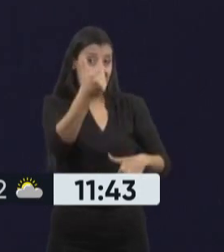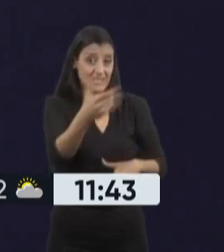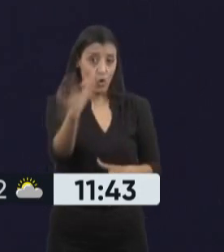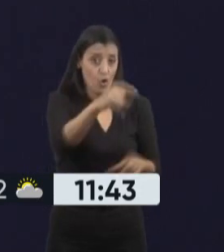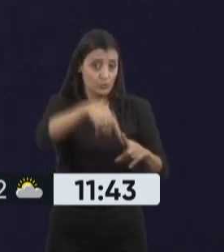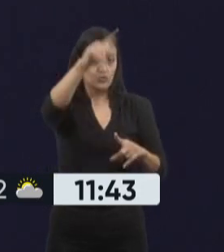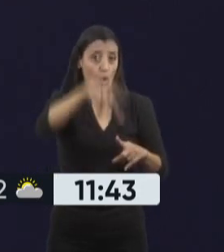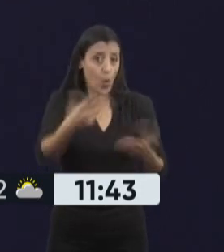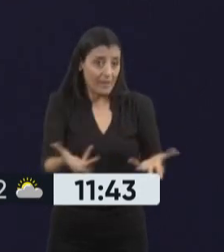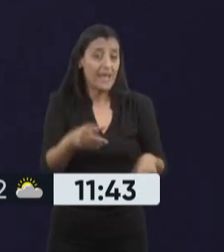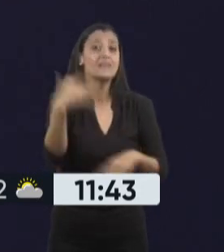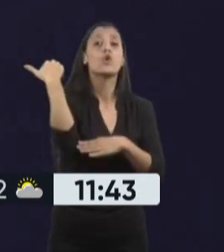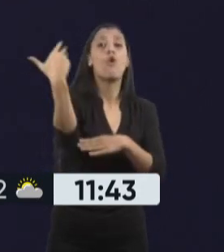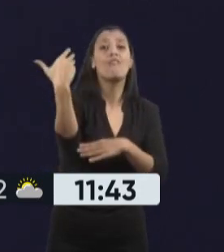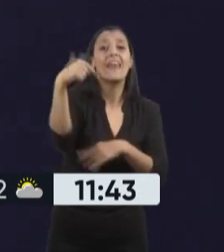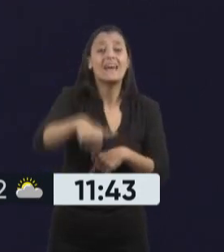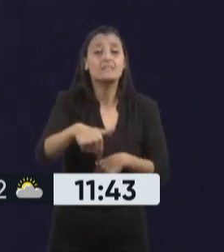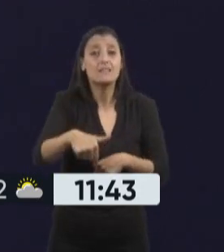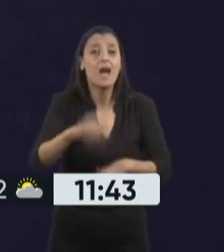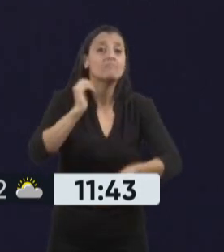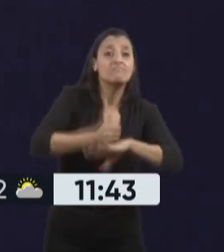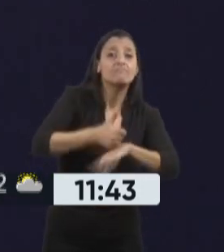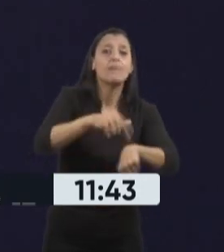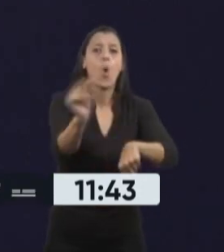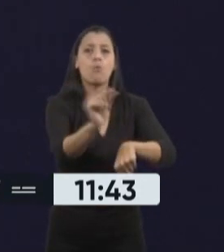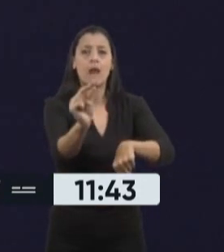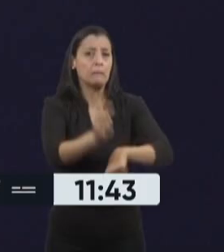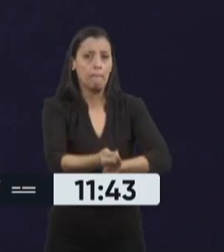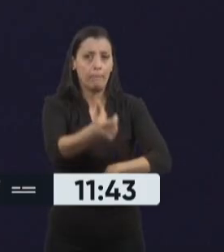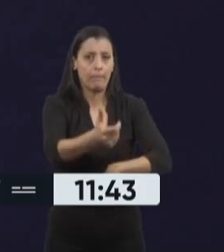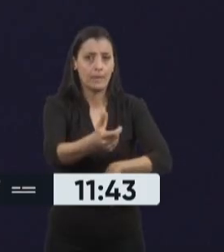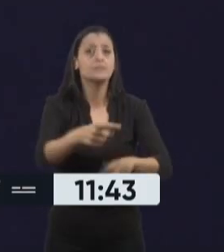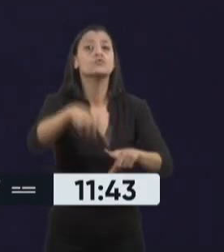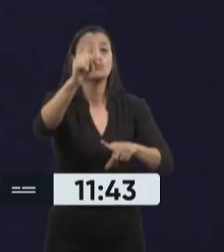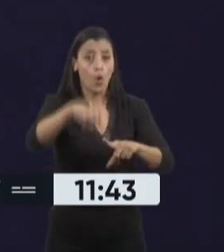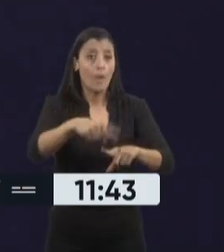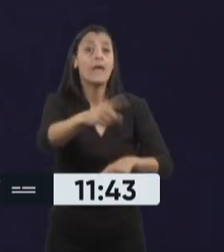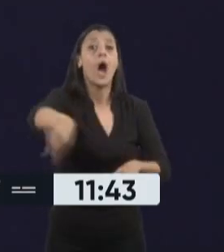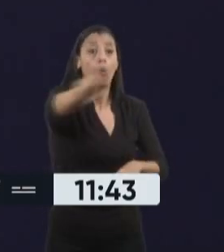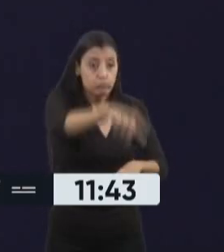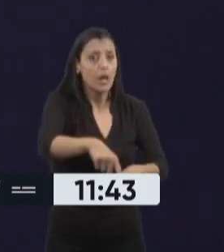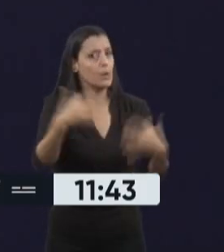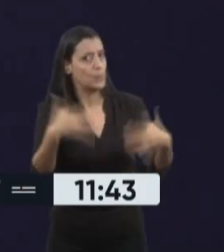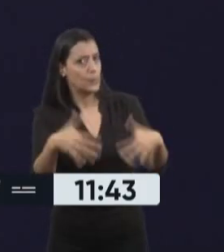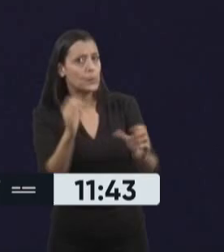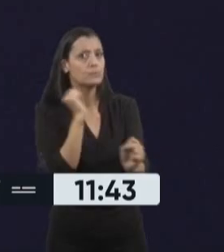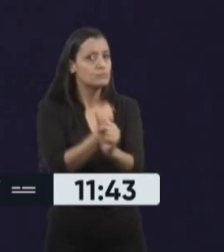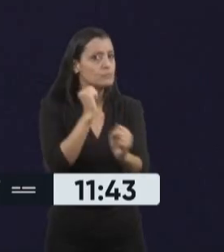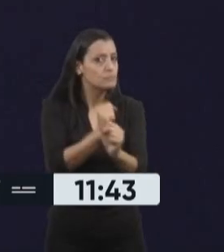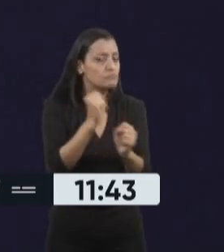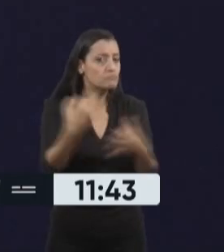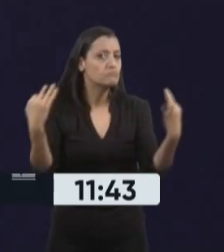es la conferencia simplemente un ratito de todo el día y de todo el trabajo fabuloso que hacen todos